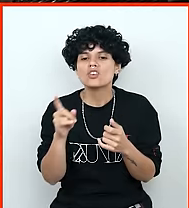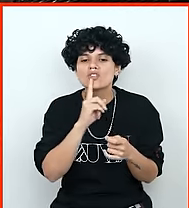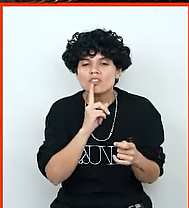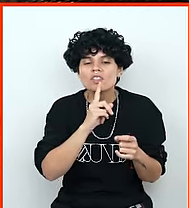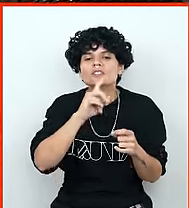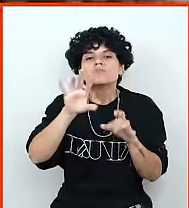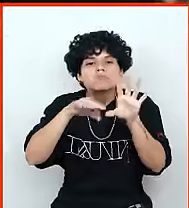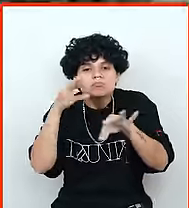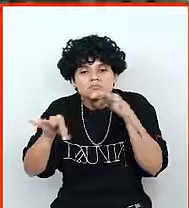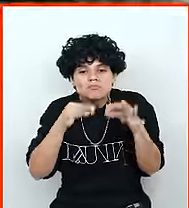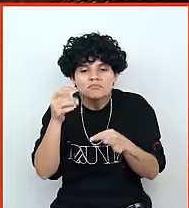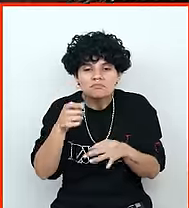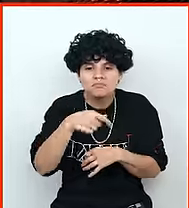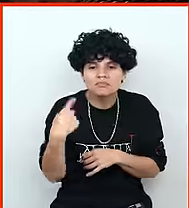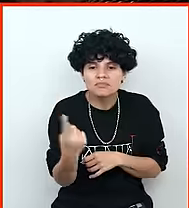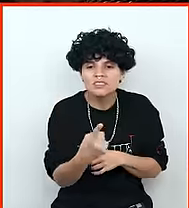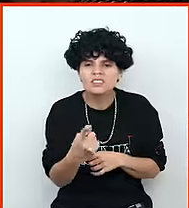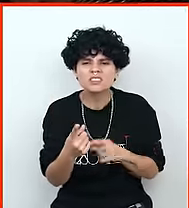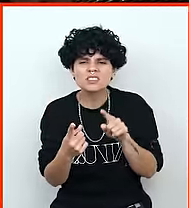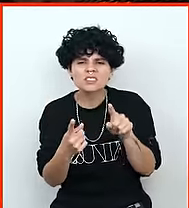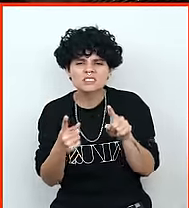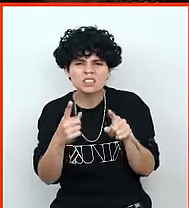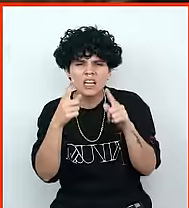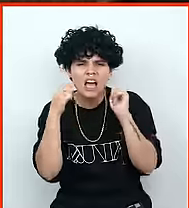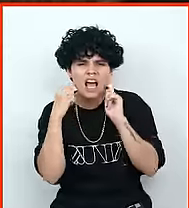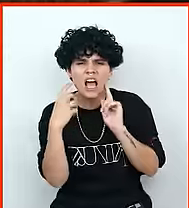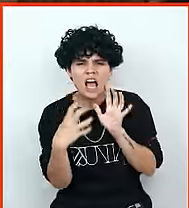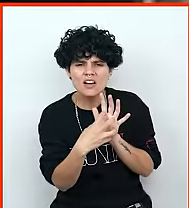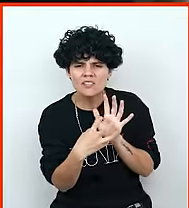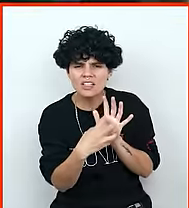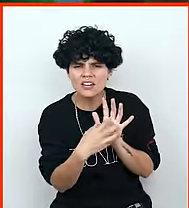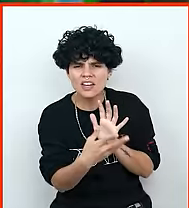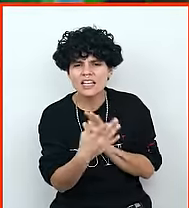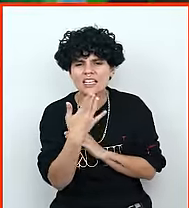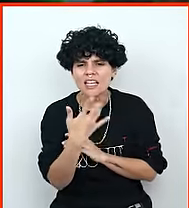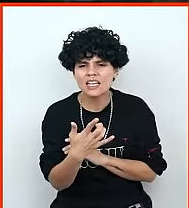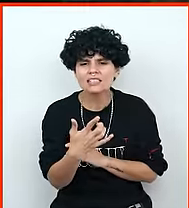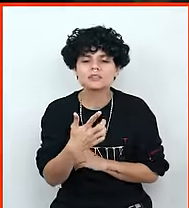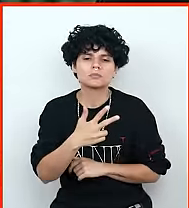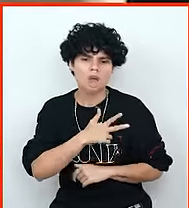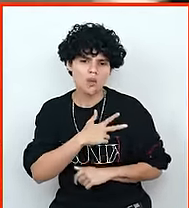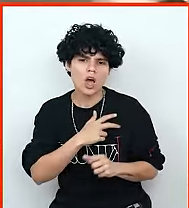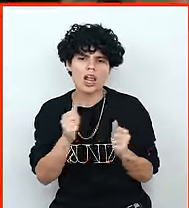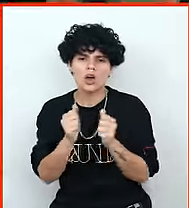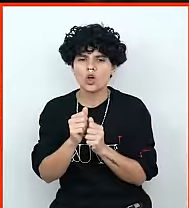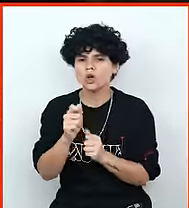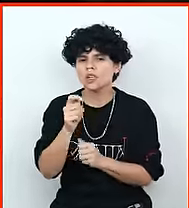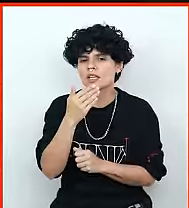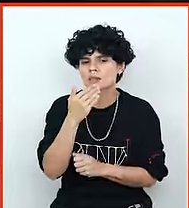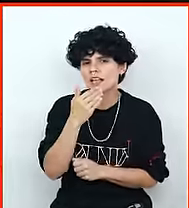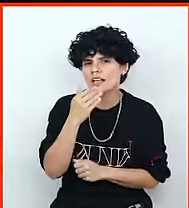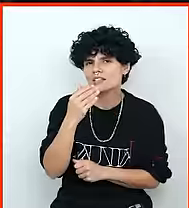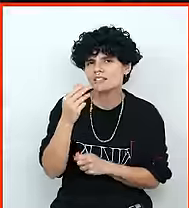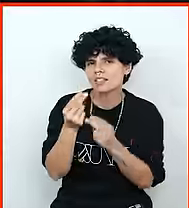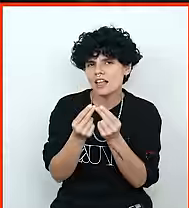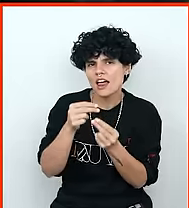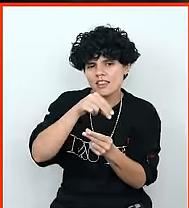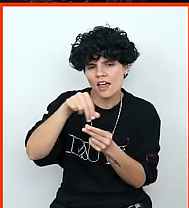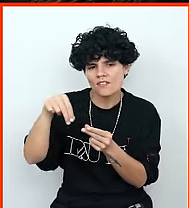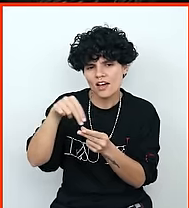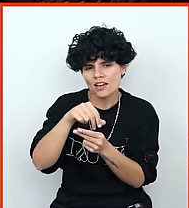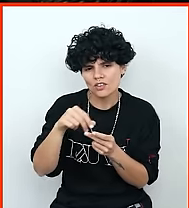un picadillo. ¿Qué es lo que es esa calavera? Creo que es tabaco y marihuana. Tabaco y marihuana, anda trayendo mixto. Tenemos muchas cosas.